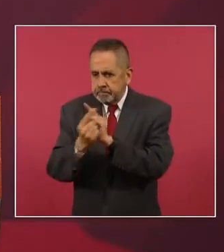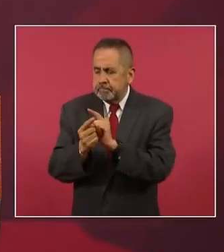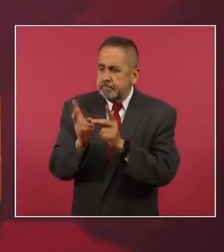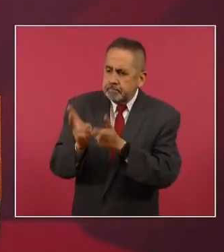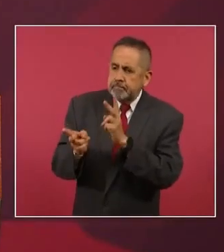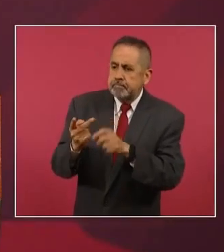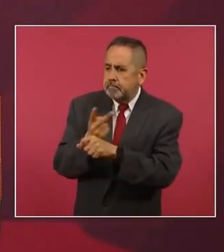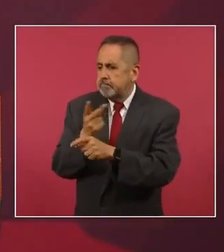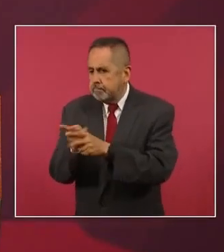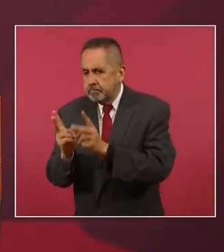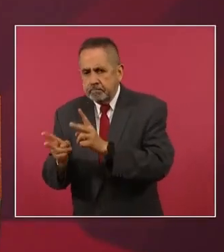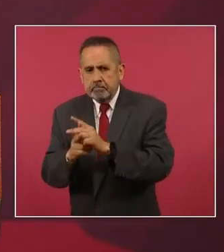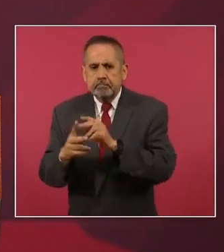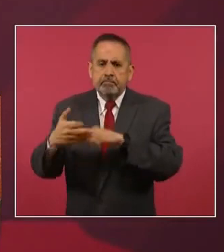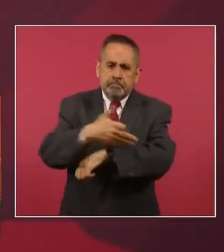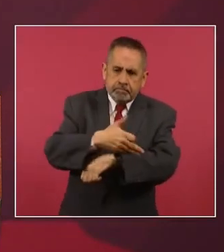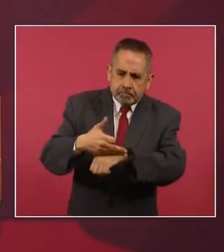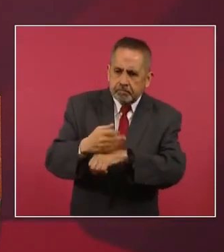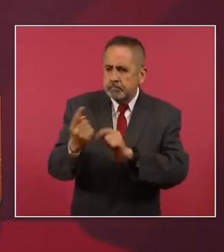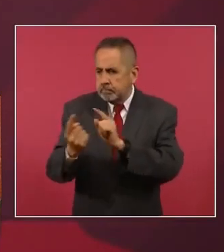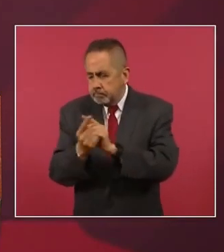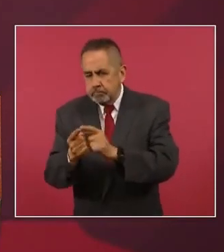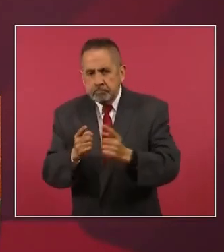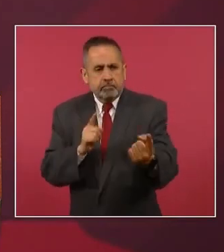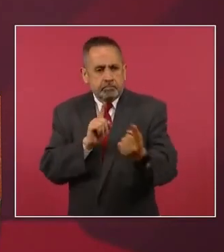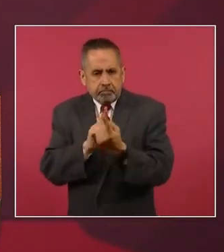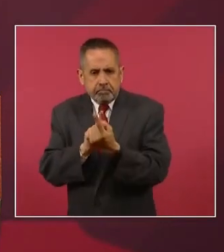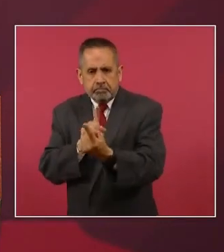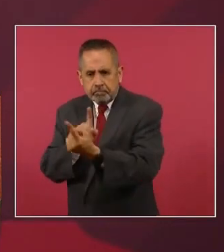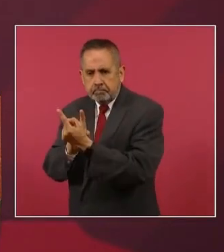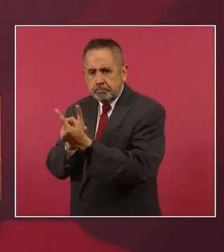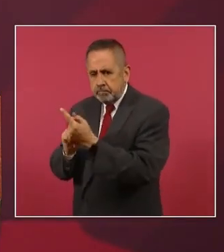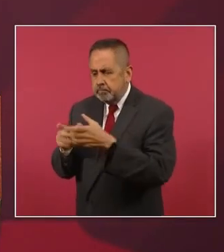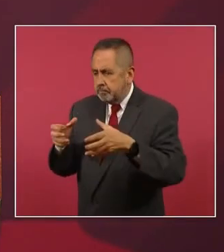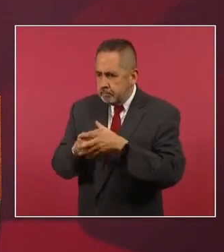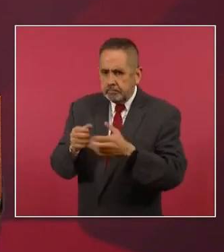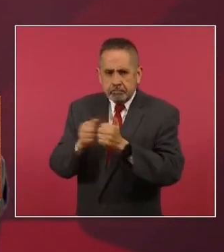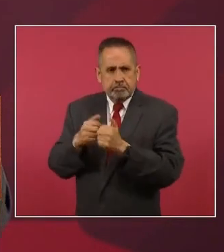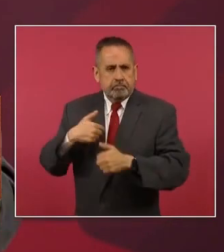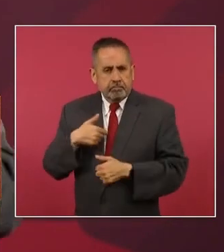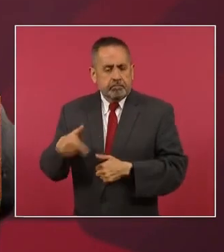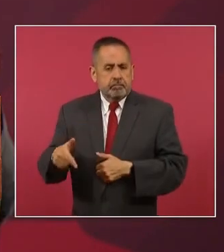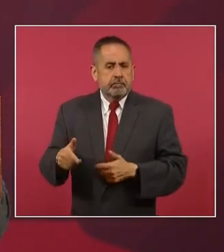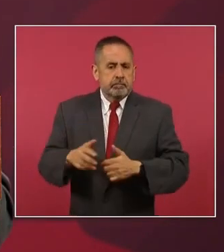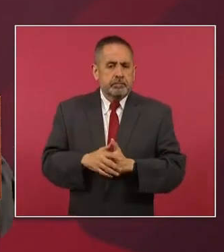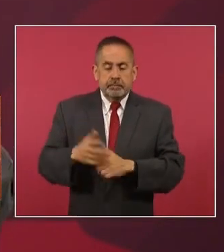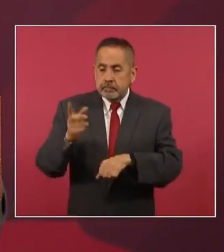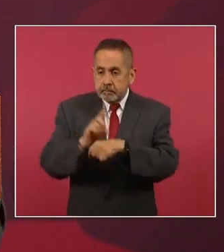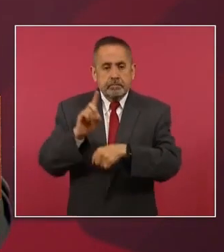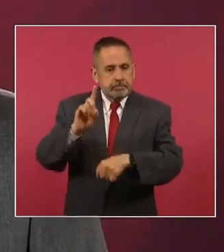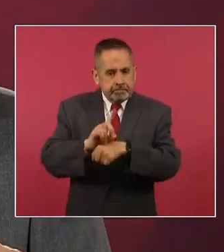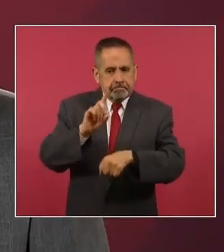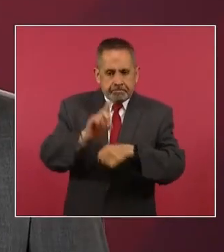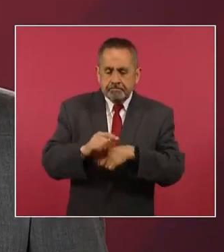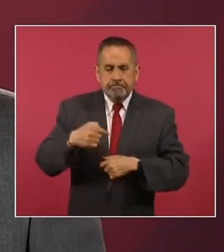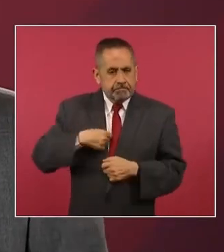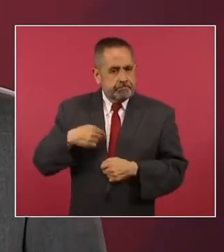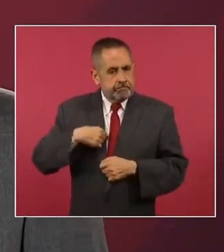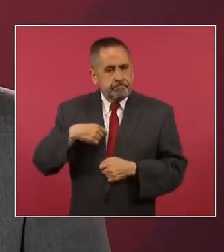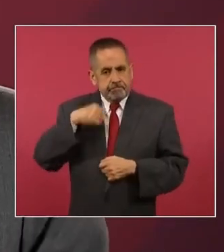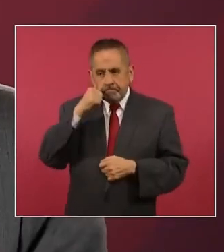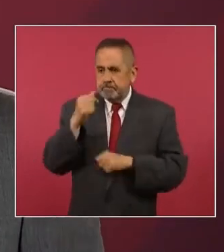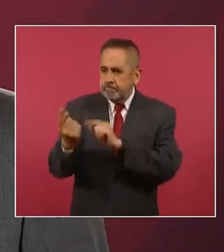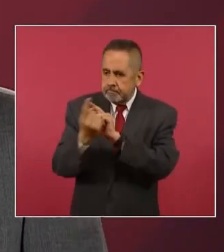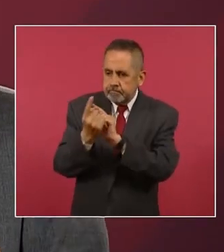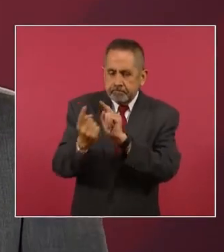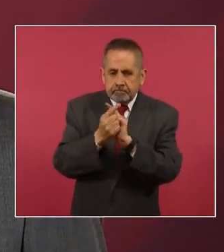atiendo a un familiar que van y se acercan conmigo y todos los días me dedico a